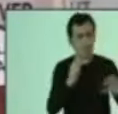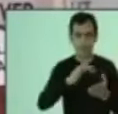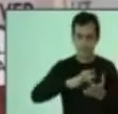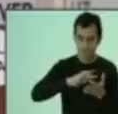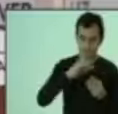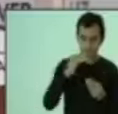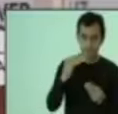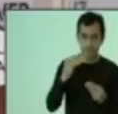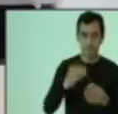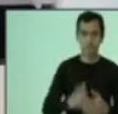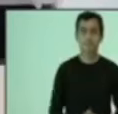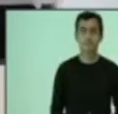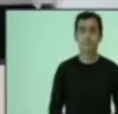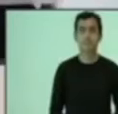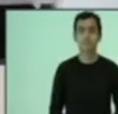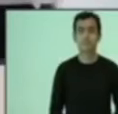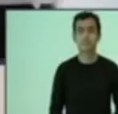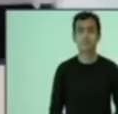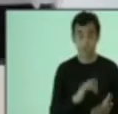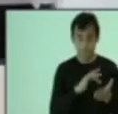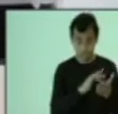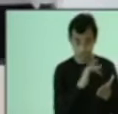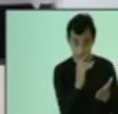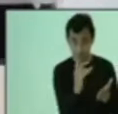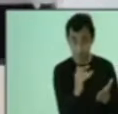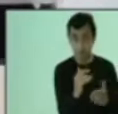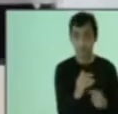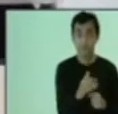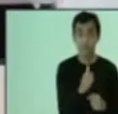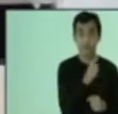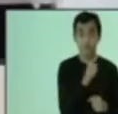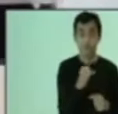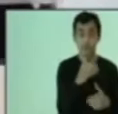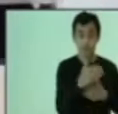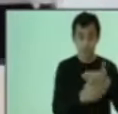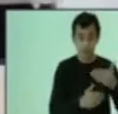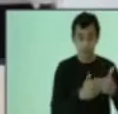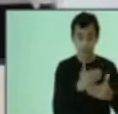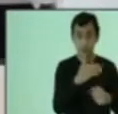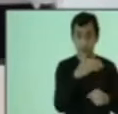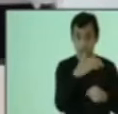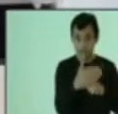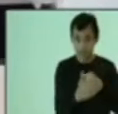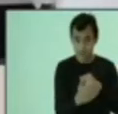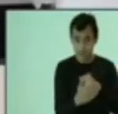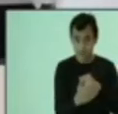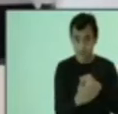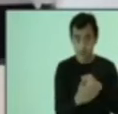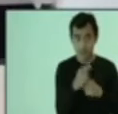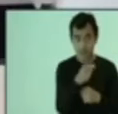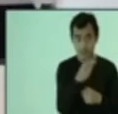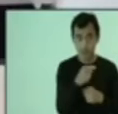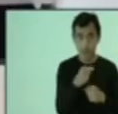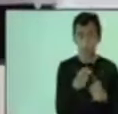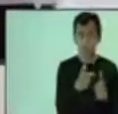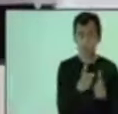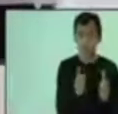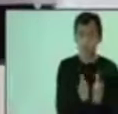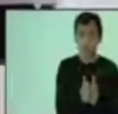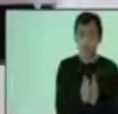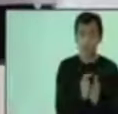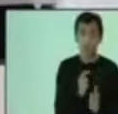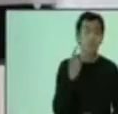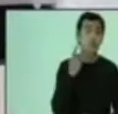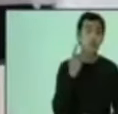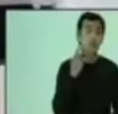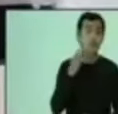este espacio. Gracias, candidato. Cerramos así el tiempo de presentación con el candidato de Movimiento Ciudadano, Miguel